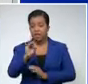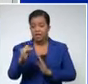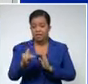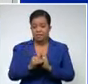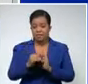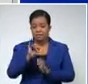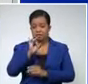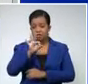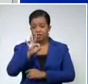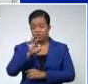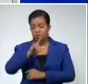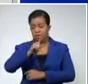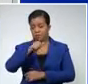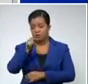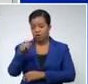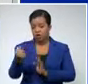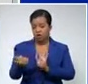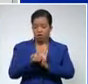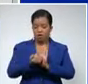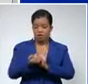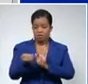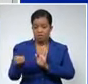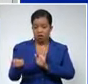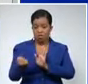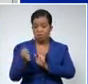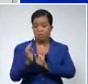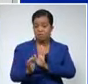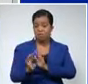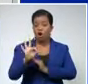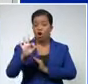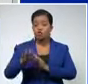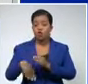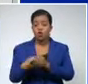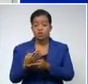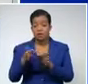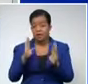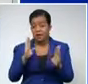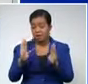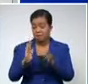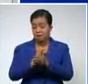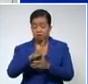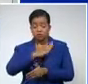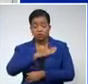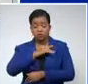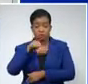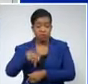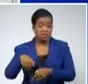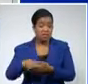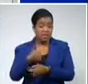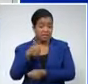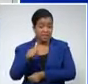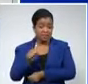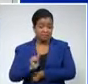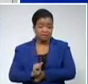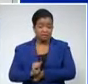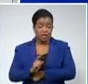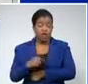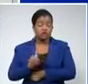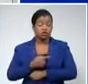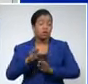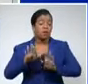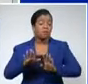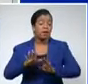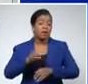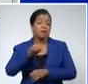7.789 casos confirmados en los 8 primeros días del mes, nosotros esperamos que podamos